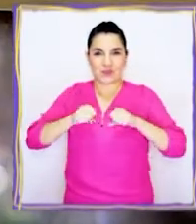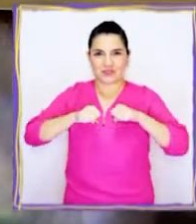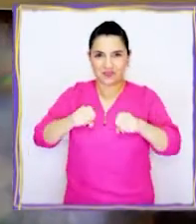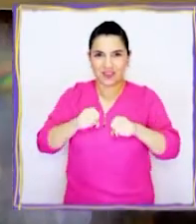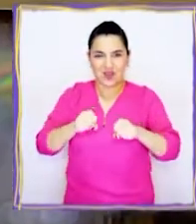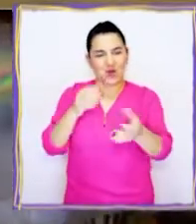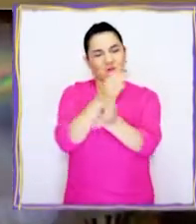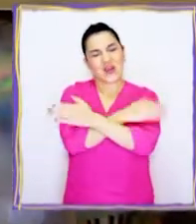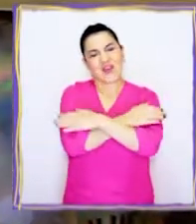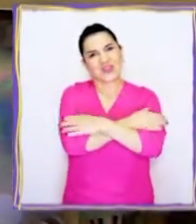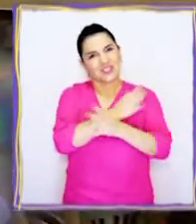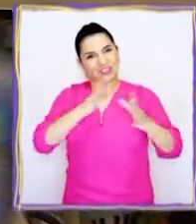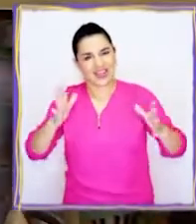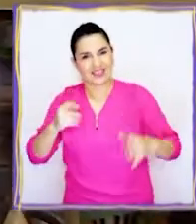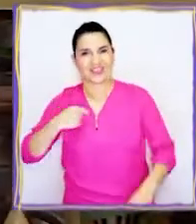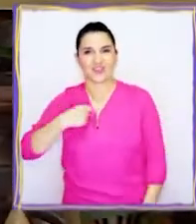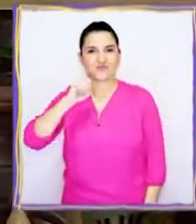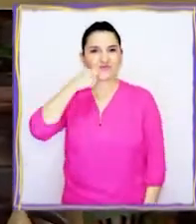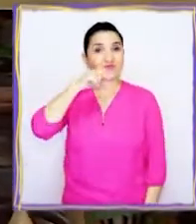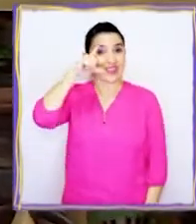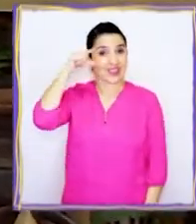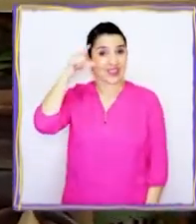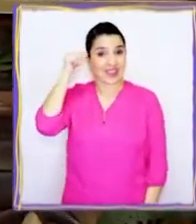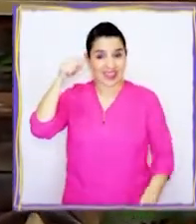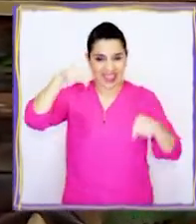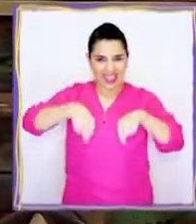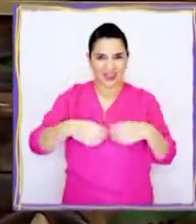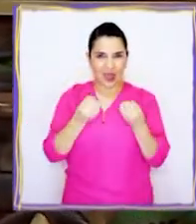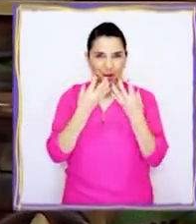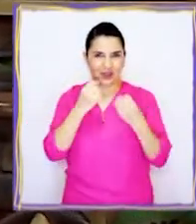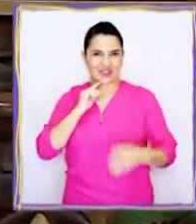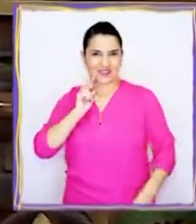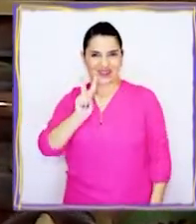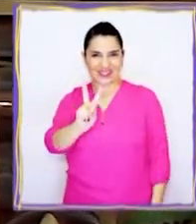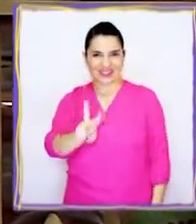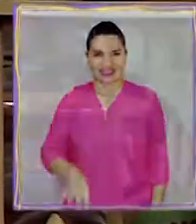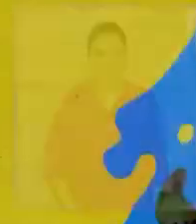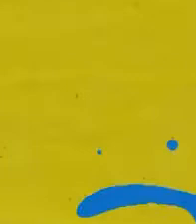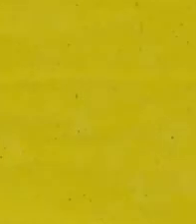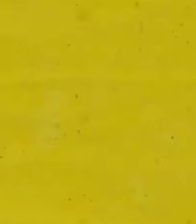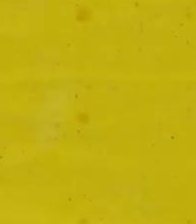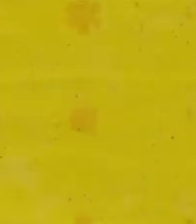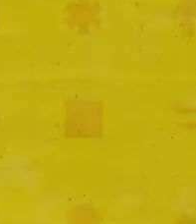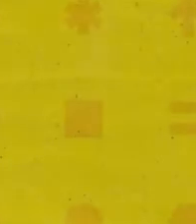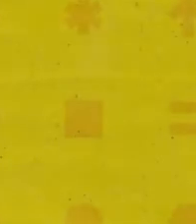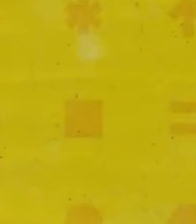en el supermercado. Les mando un abrazo gigante. Soy Carolina y esto es Aprendo TV.